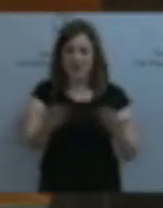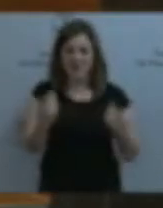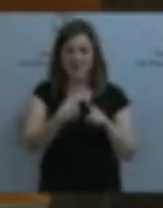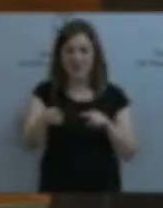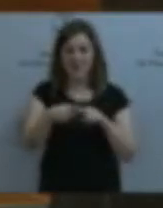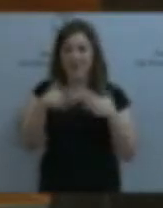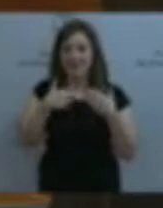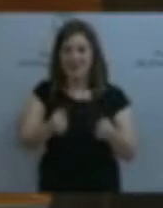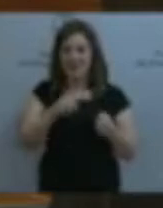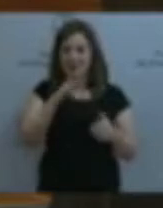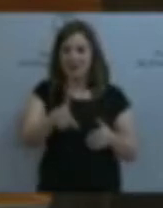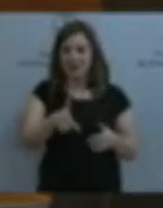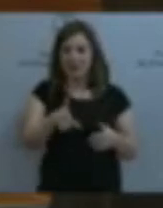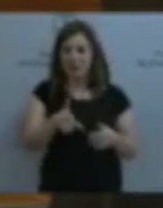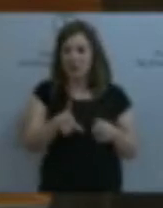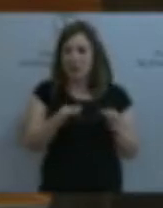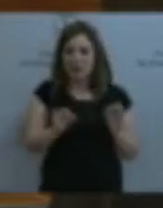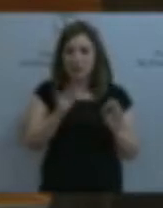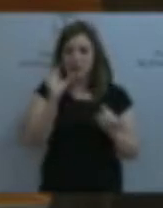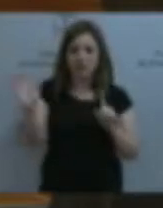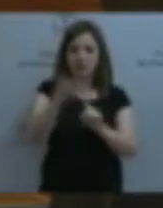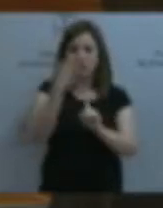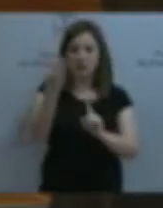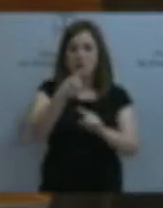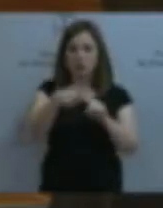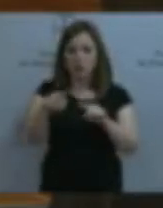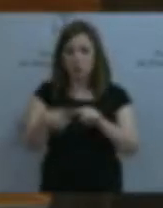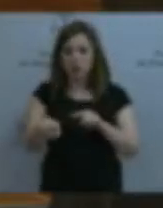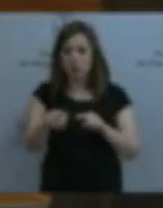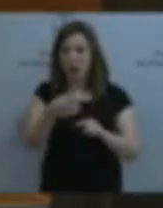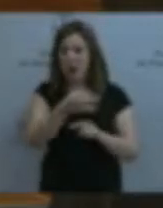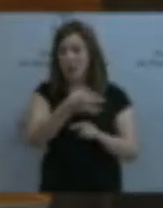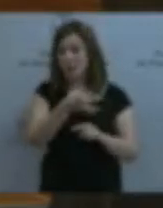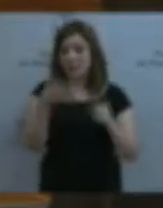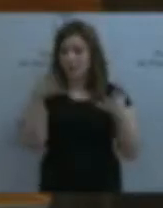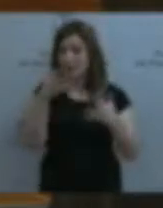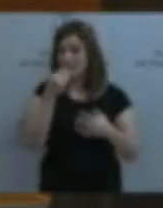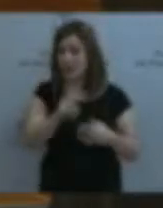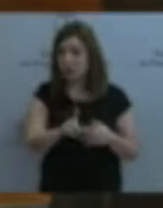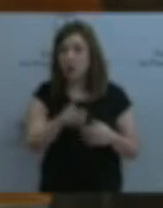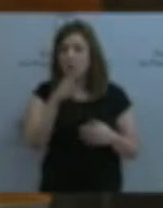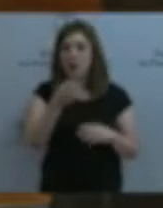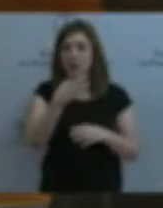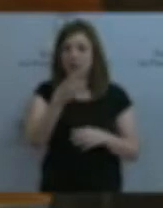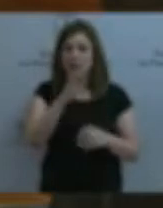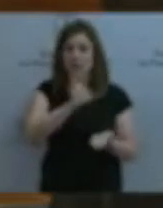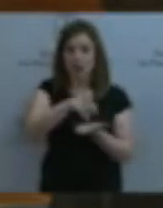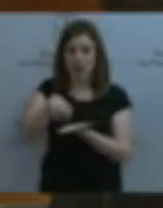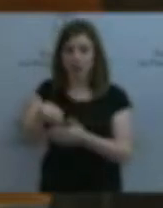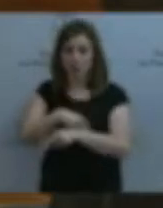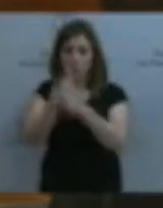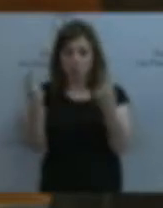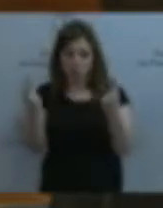por eliminar, y lo hemos logrado, productos no aconsejados de las cafeterías de los centros